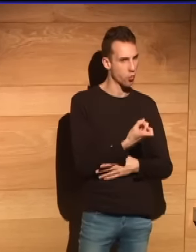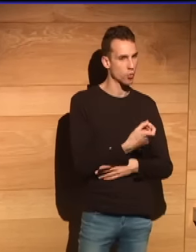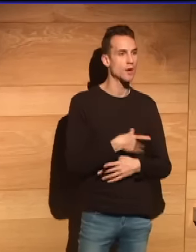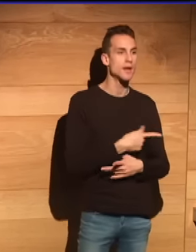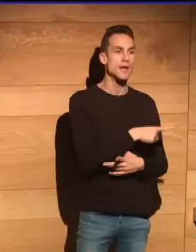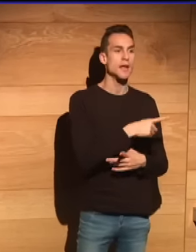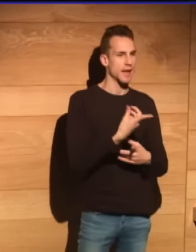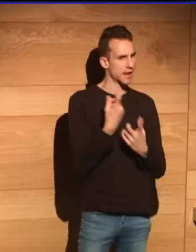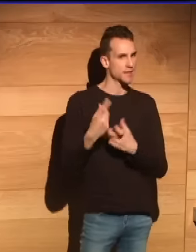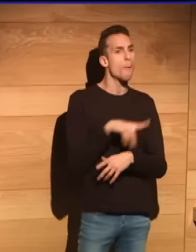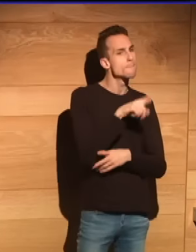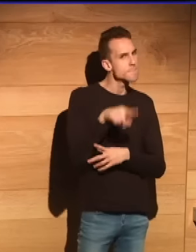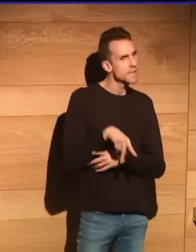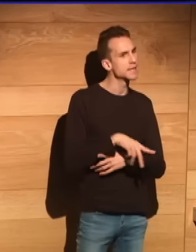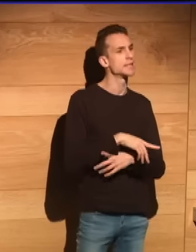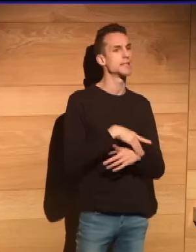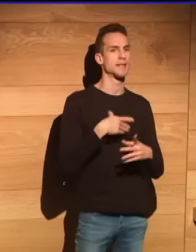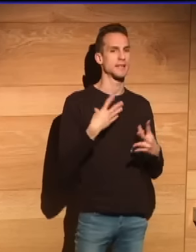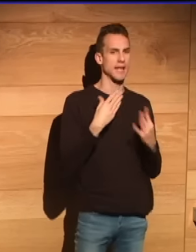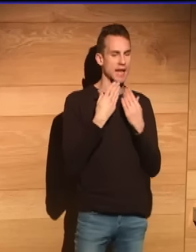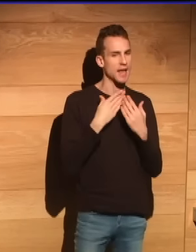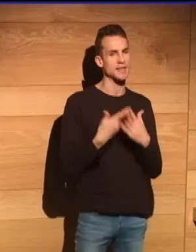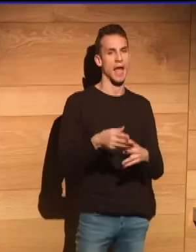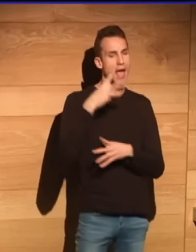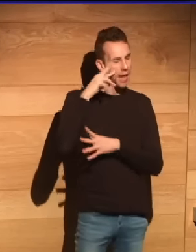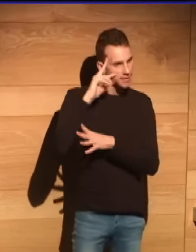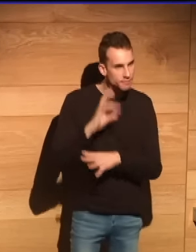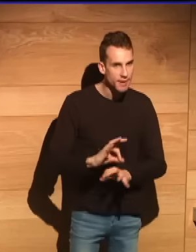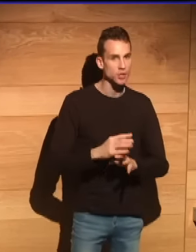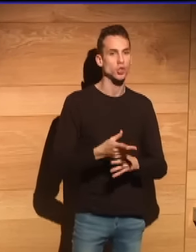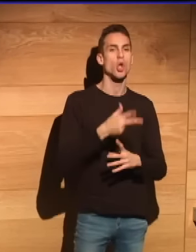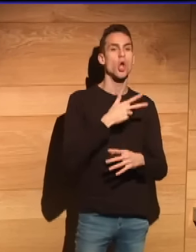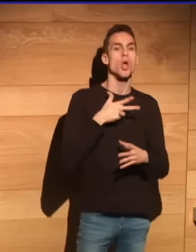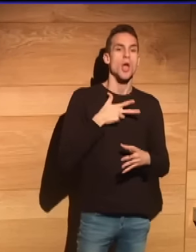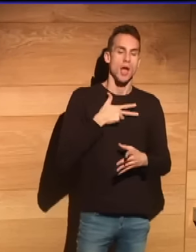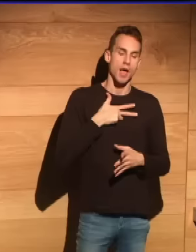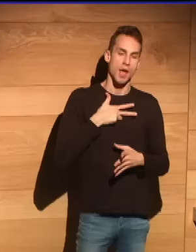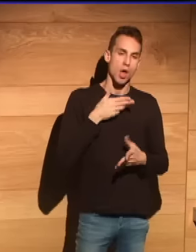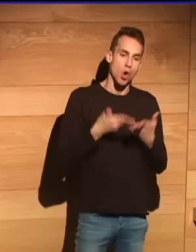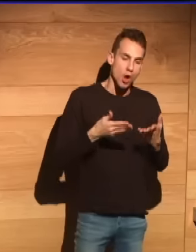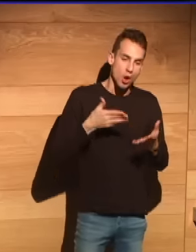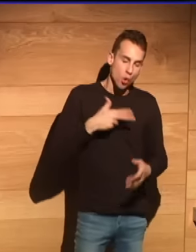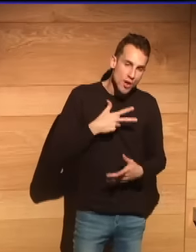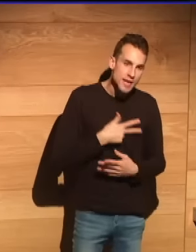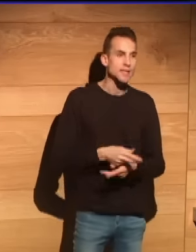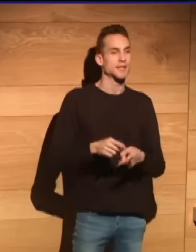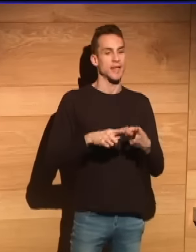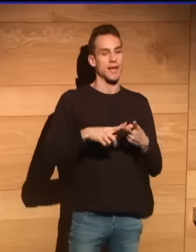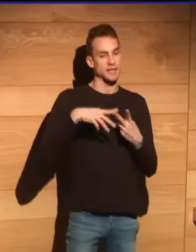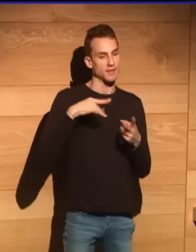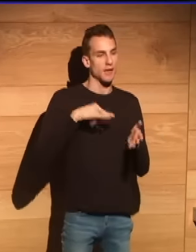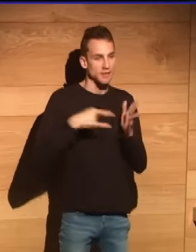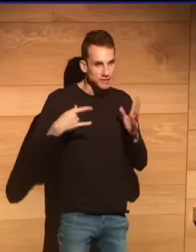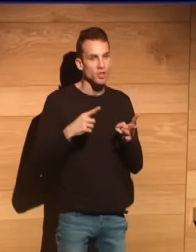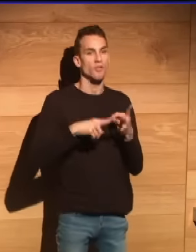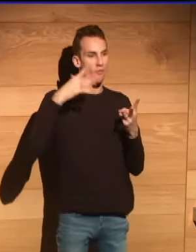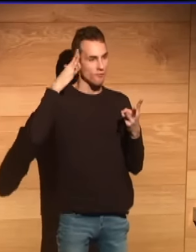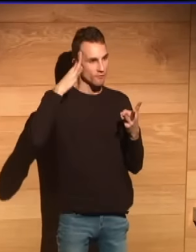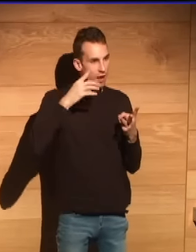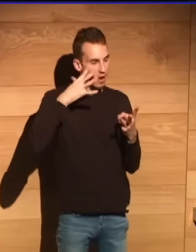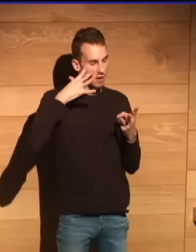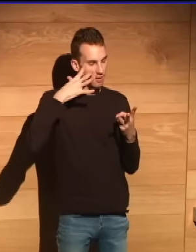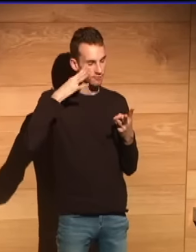18 expertos, juristas, tecnólogos del ámbito ético, para podernos, entre todos, definir, en este caso